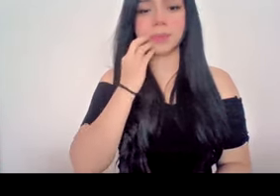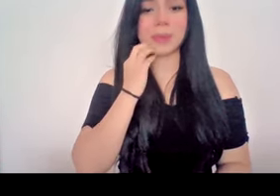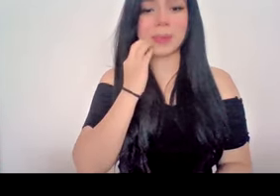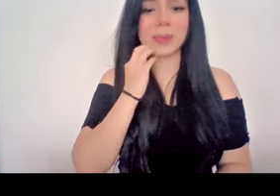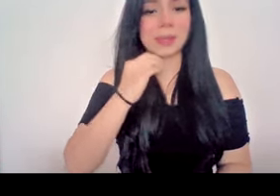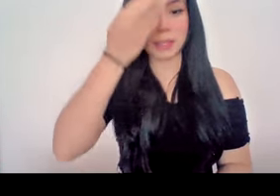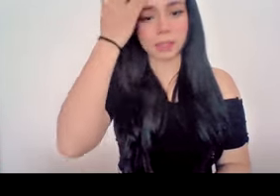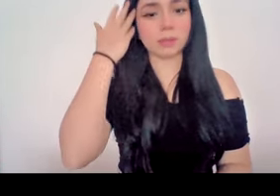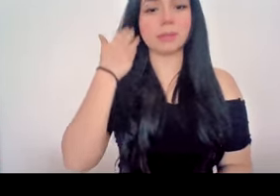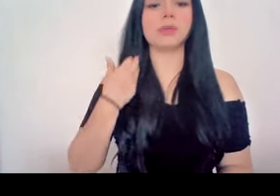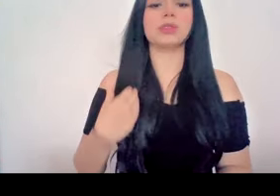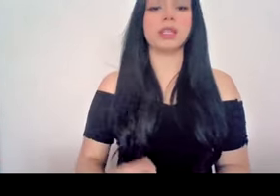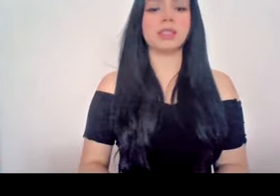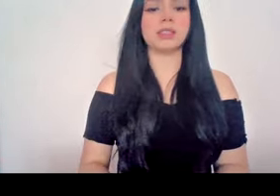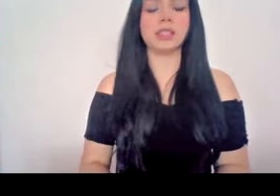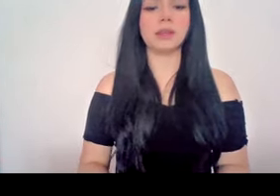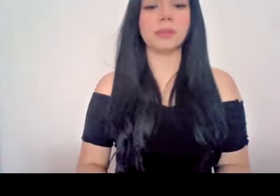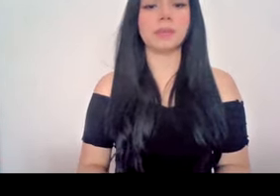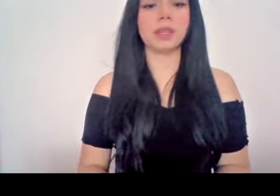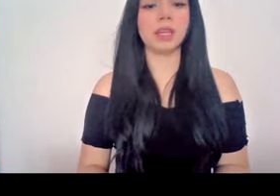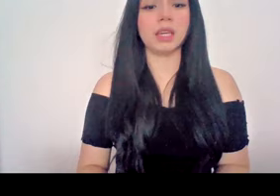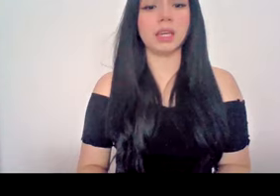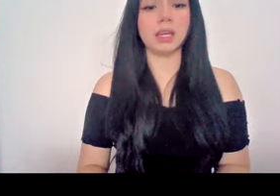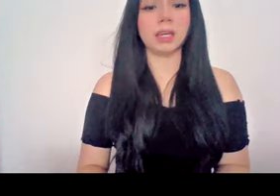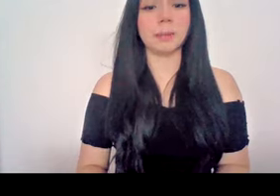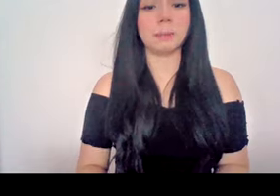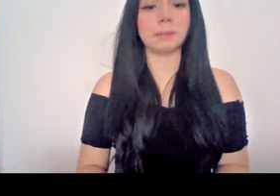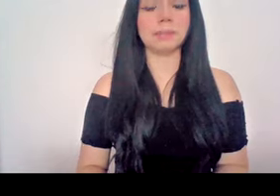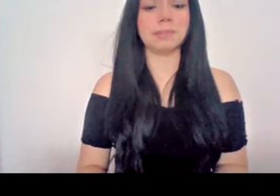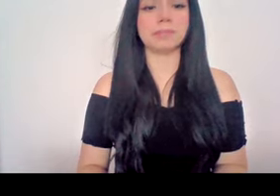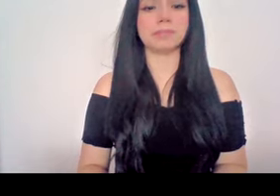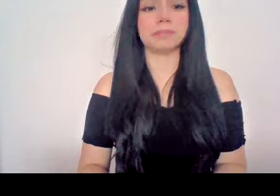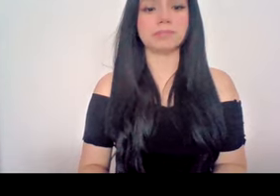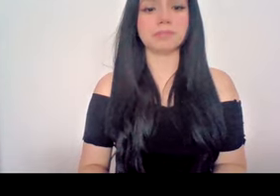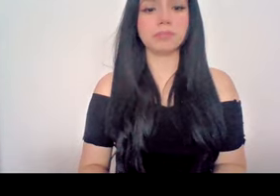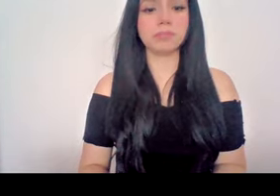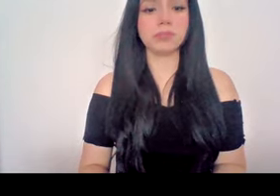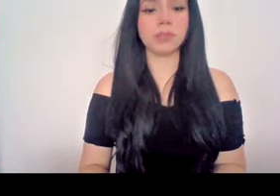¿Ya? Vamos a decir